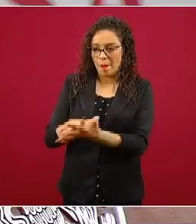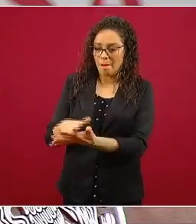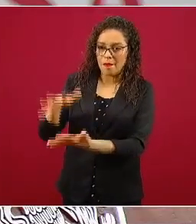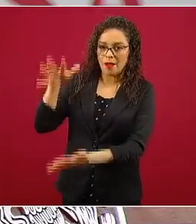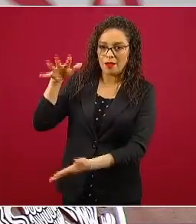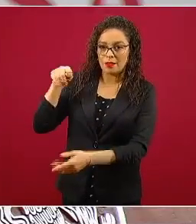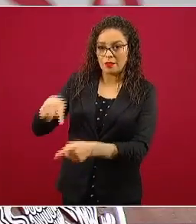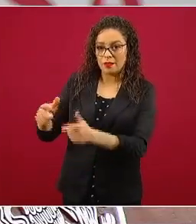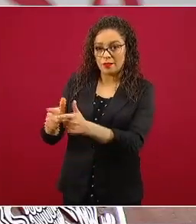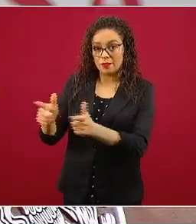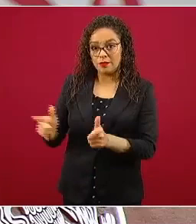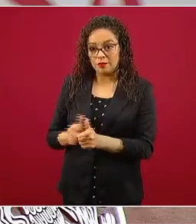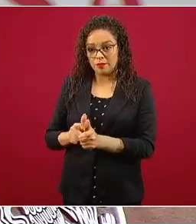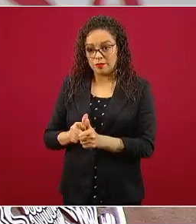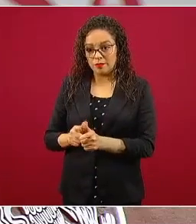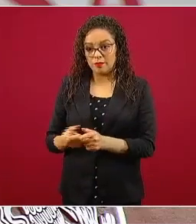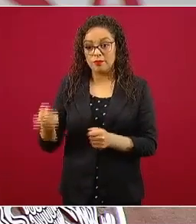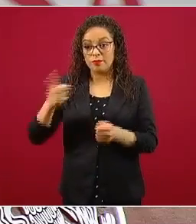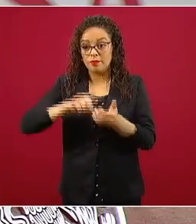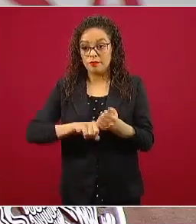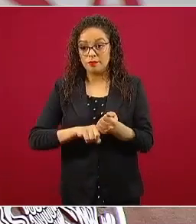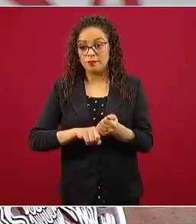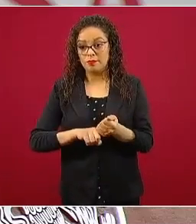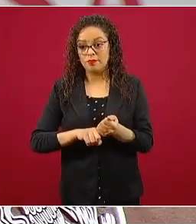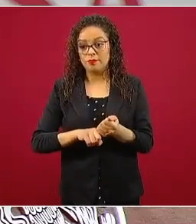Cuando se llega al gobierno,